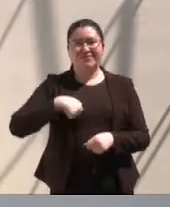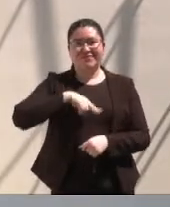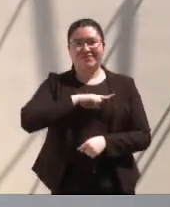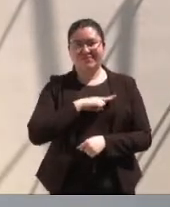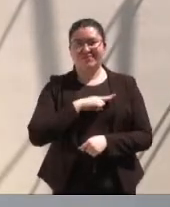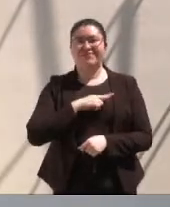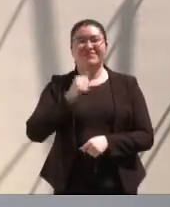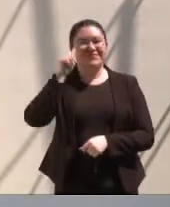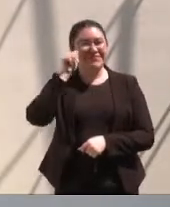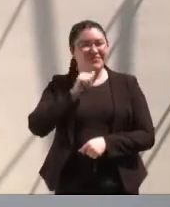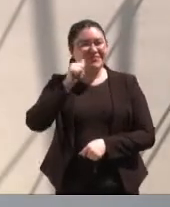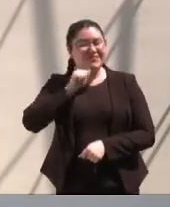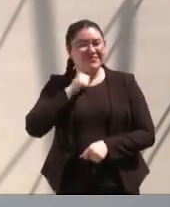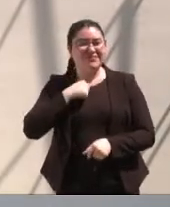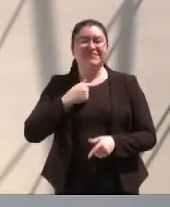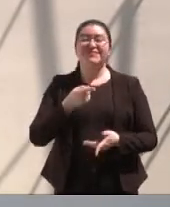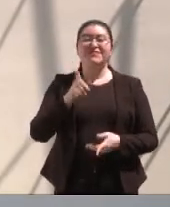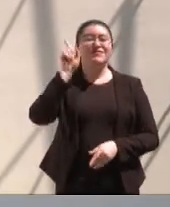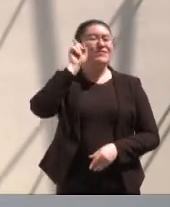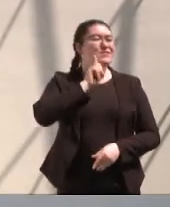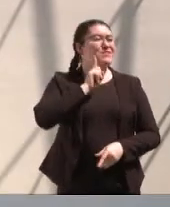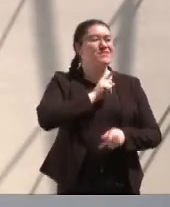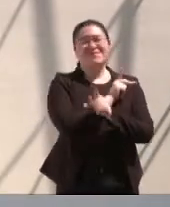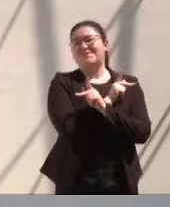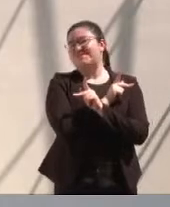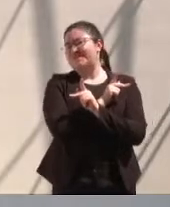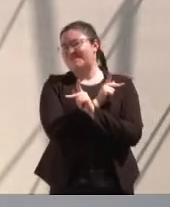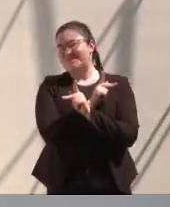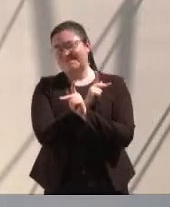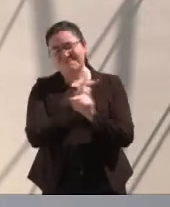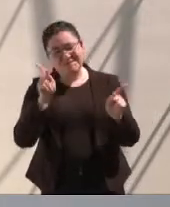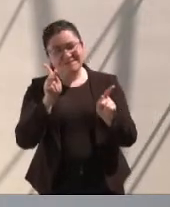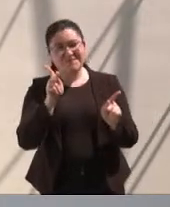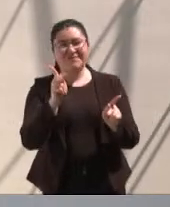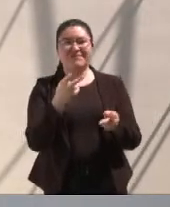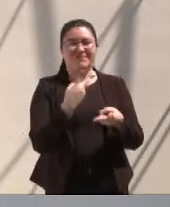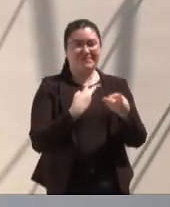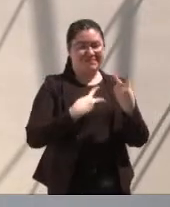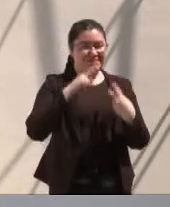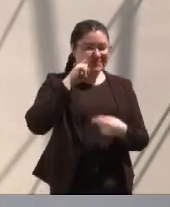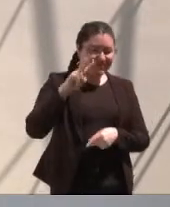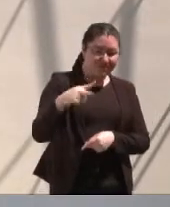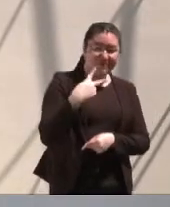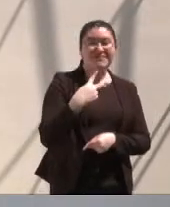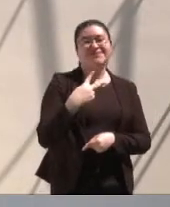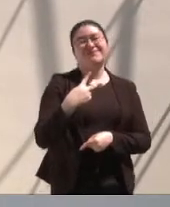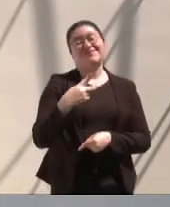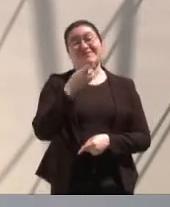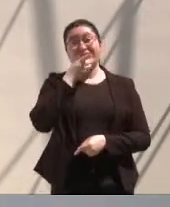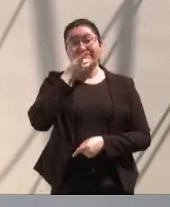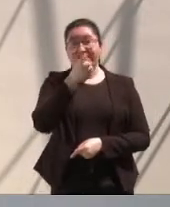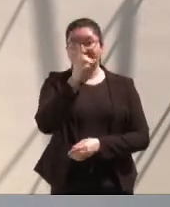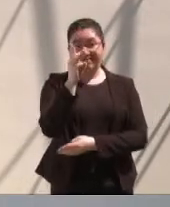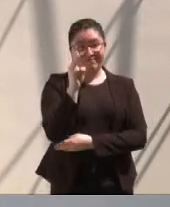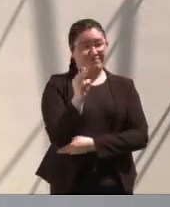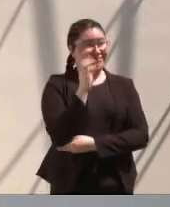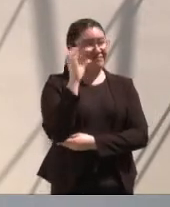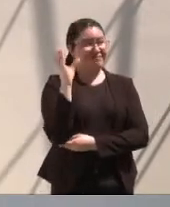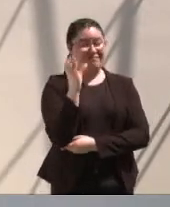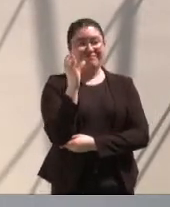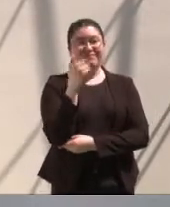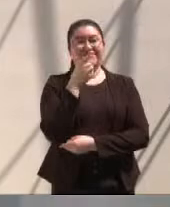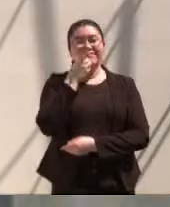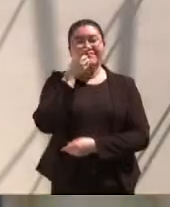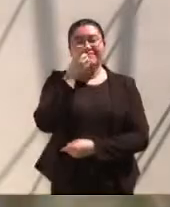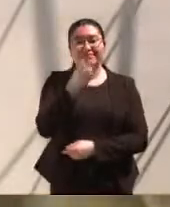presentes a todas las mujeres de esta demarcación, de esta alcaldía de la Magdalena Contreras, decirles que este es